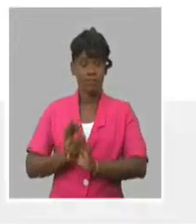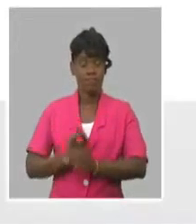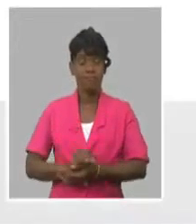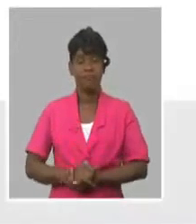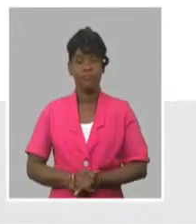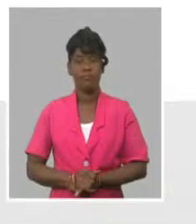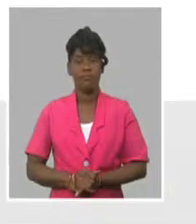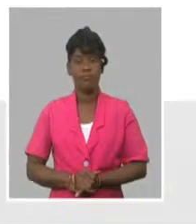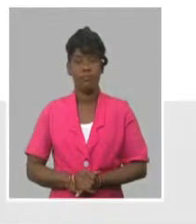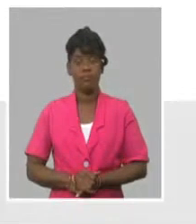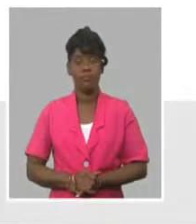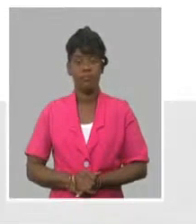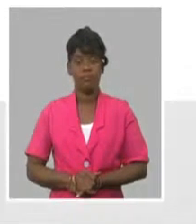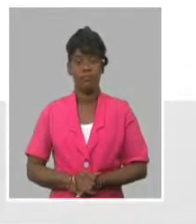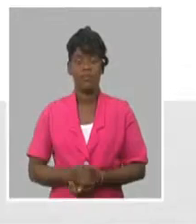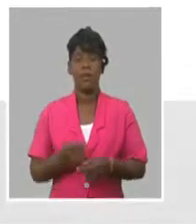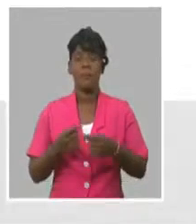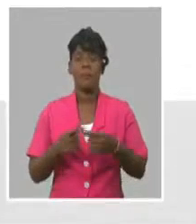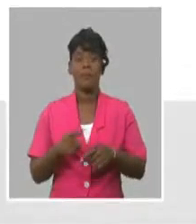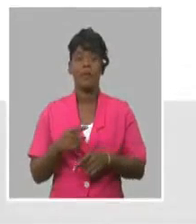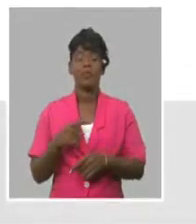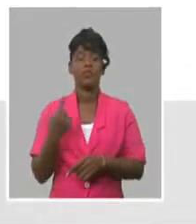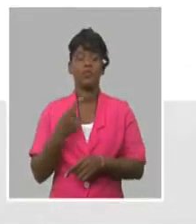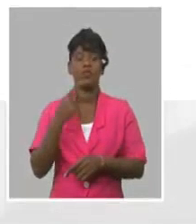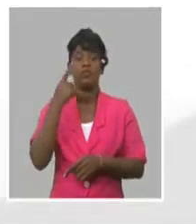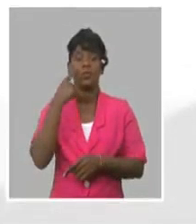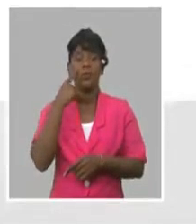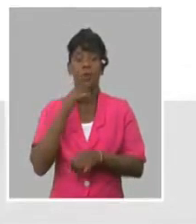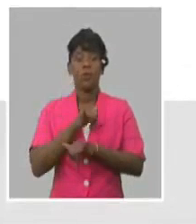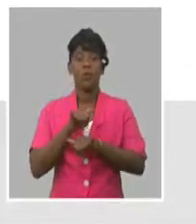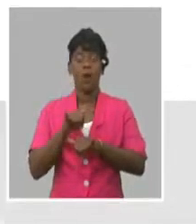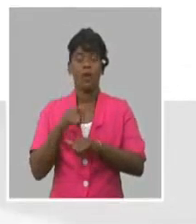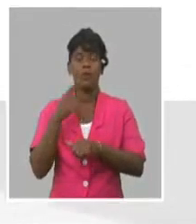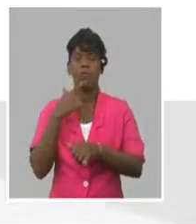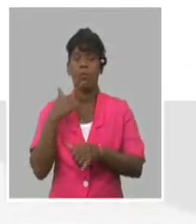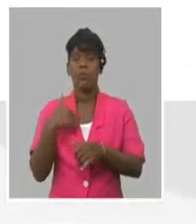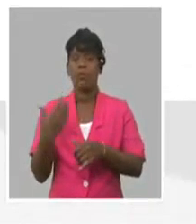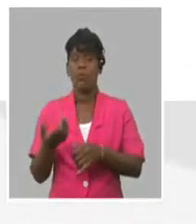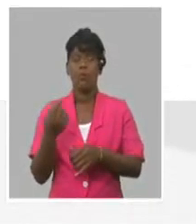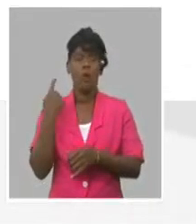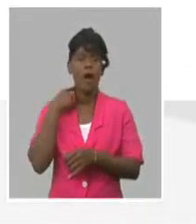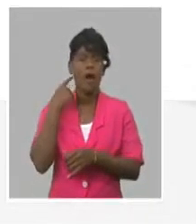diferentes. Bueno, y cuando tú sumas los dos periodos, llevamos casi 10 años.